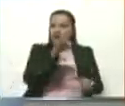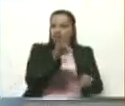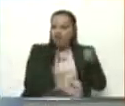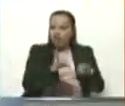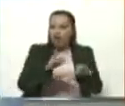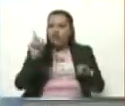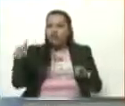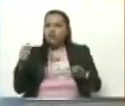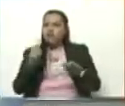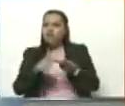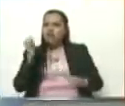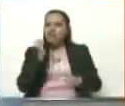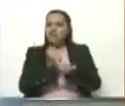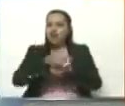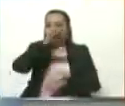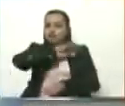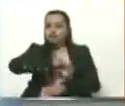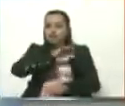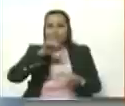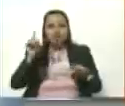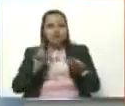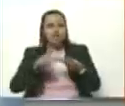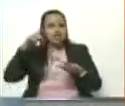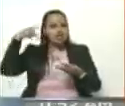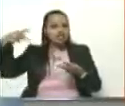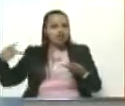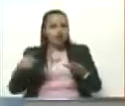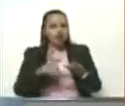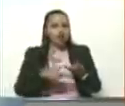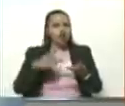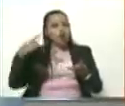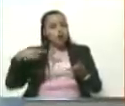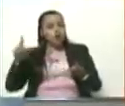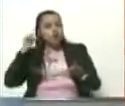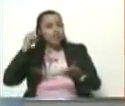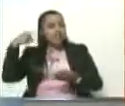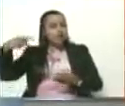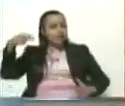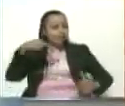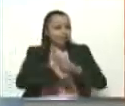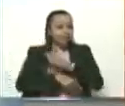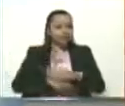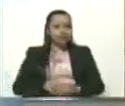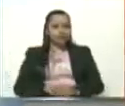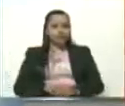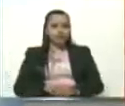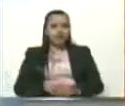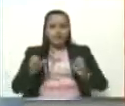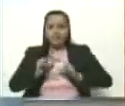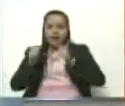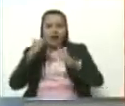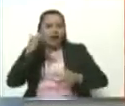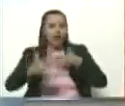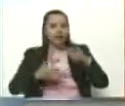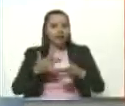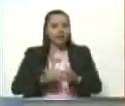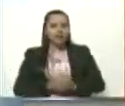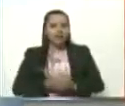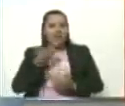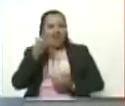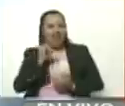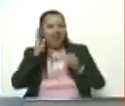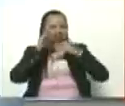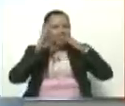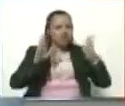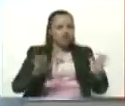una trabajadora social a un psicólogo y una psiquiatra desde el inicio de sus actividades la oficina ha atendido a